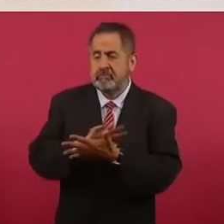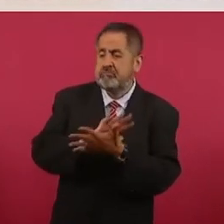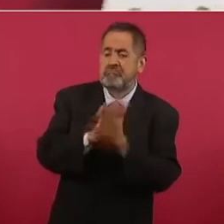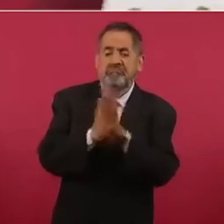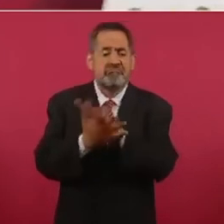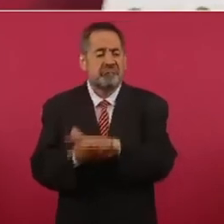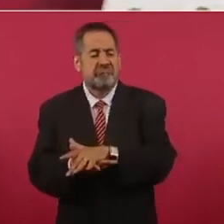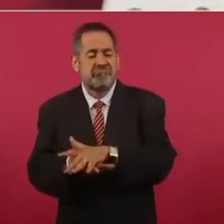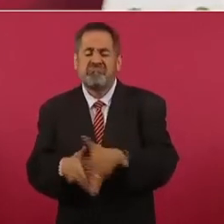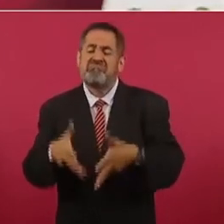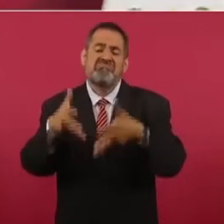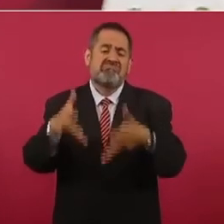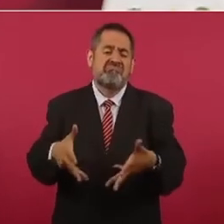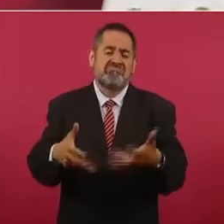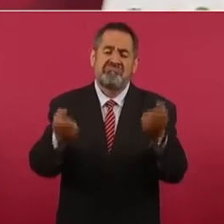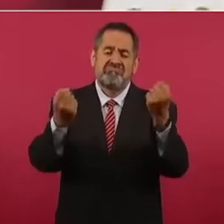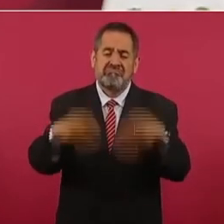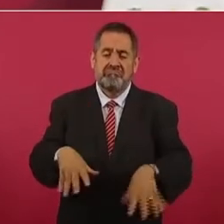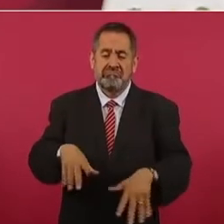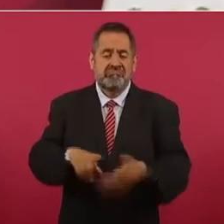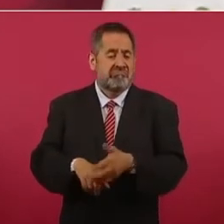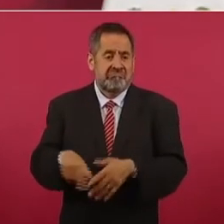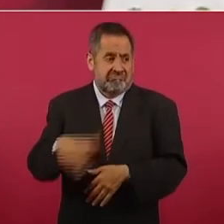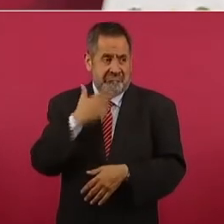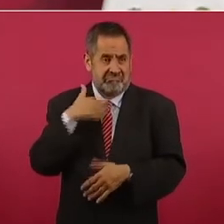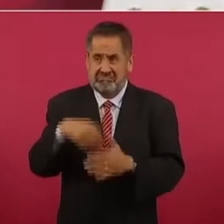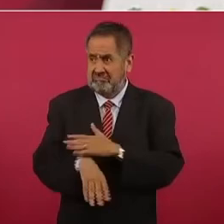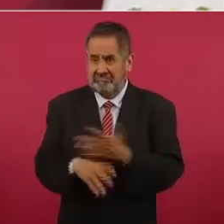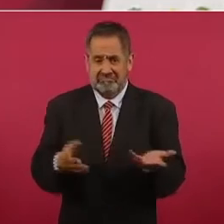chatarra en el periodo neoliberal,